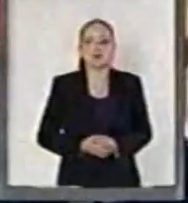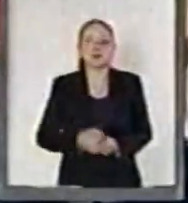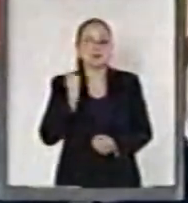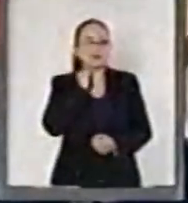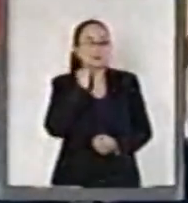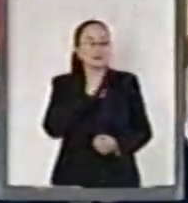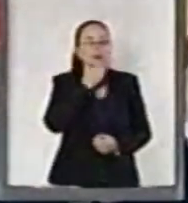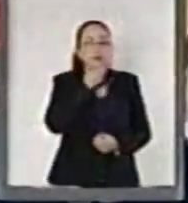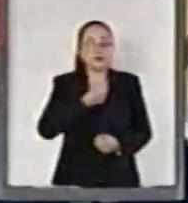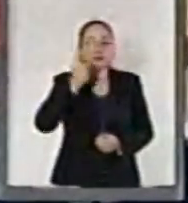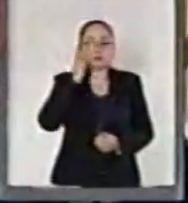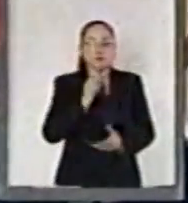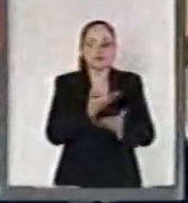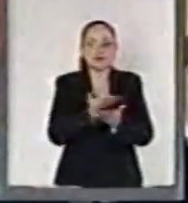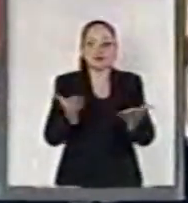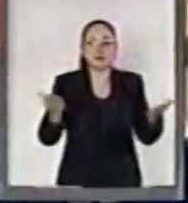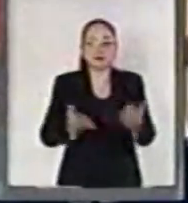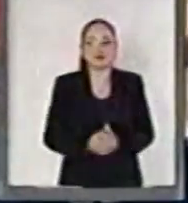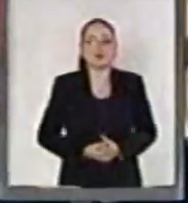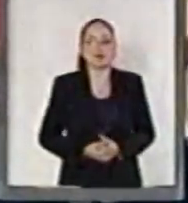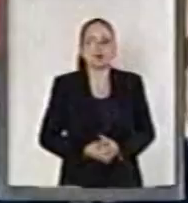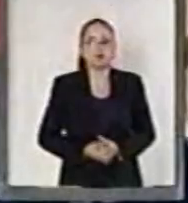Senadoras, senadores,